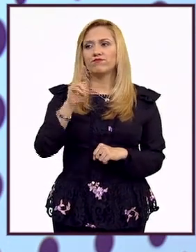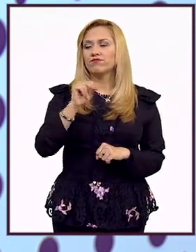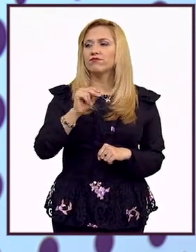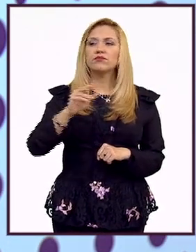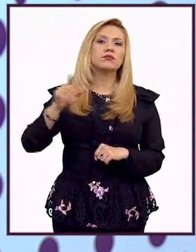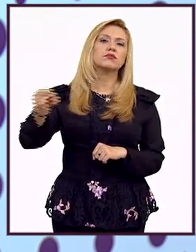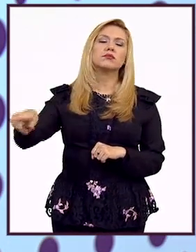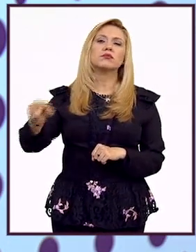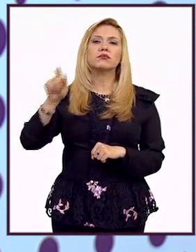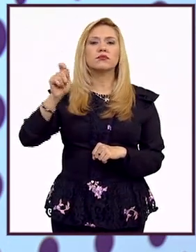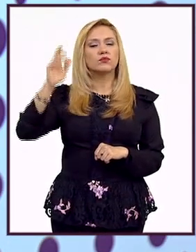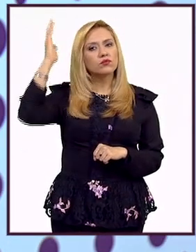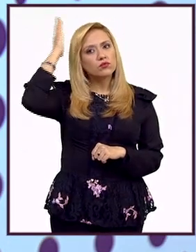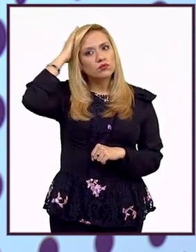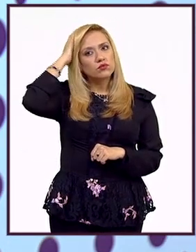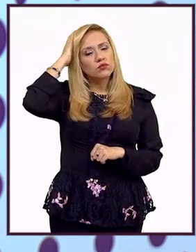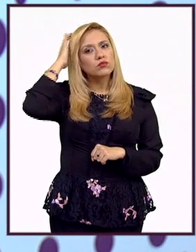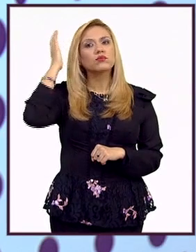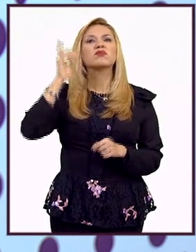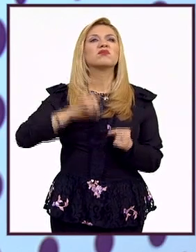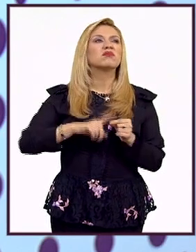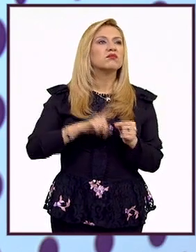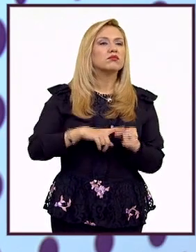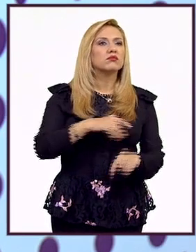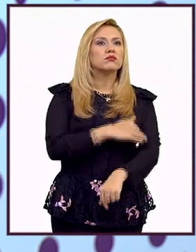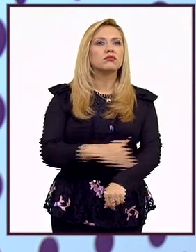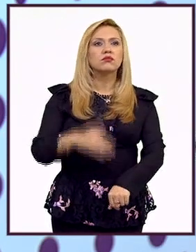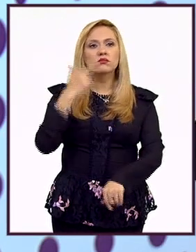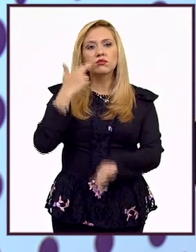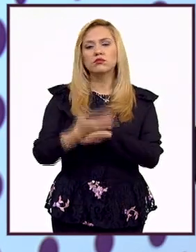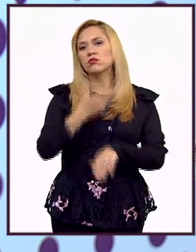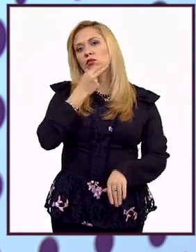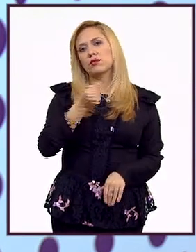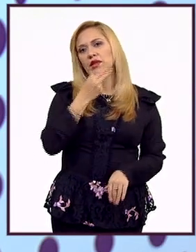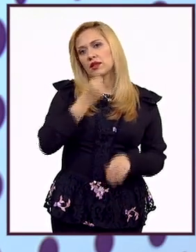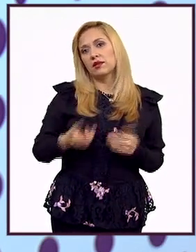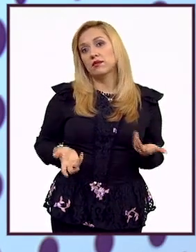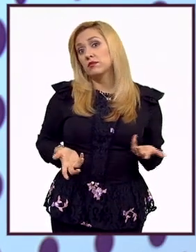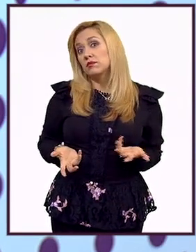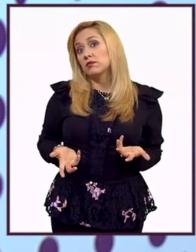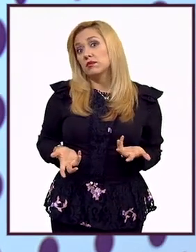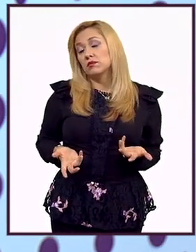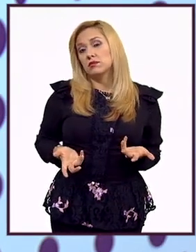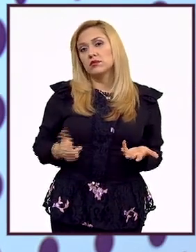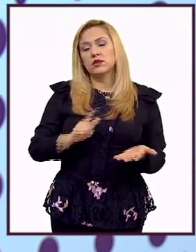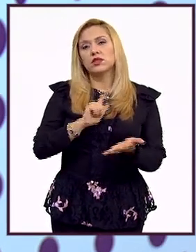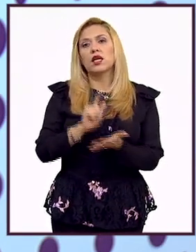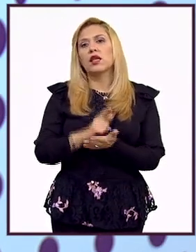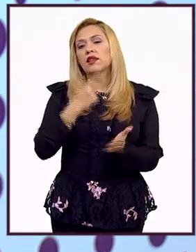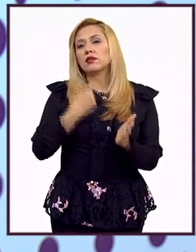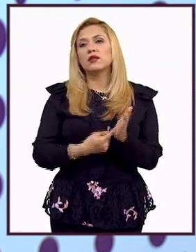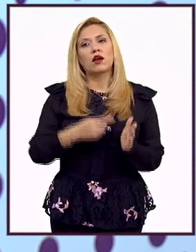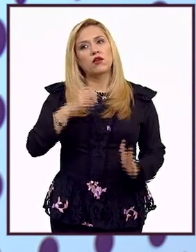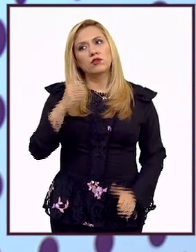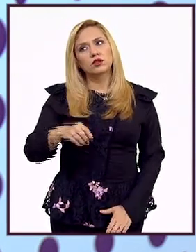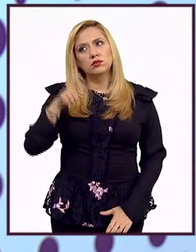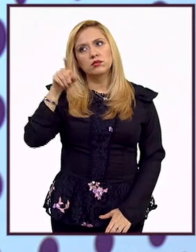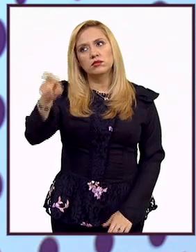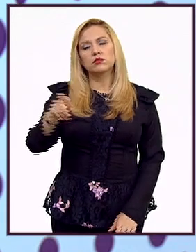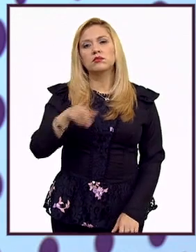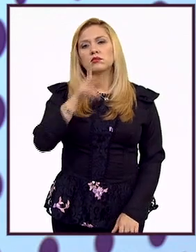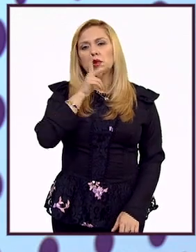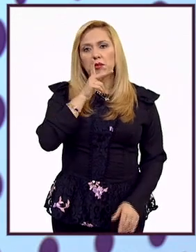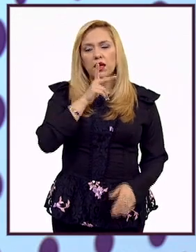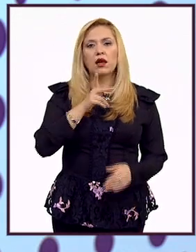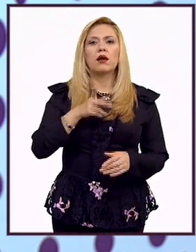de familia y el cabeza de familia era el hombre, ¿no? Incluso decían en ese momento las leyes, era cabeza de familia, y aunque se repartía como